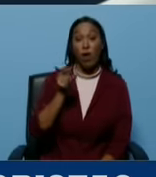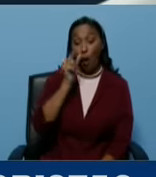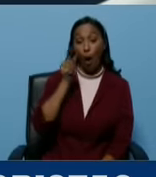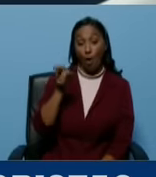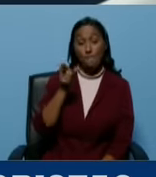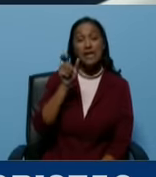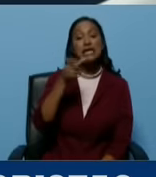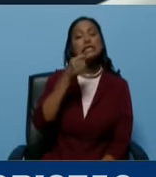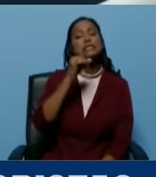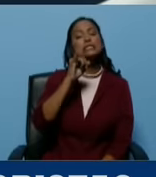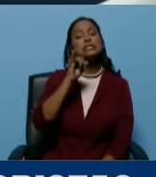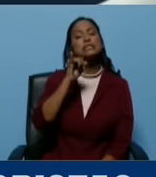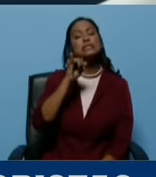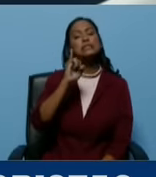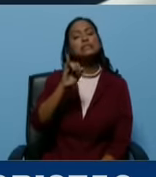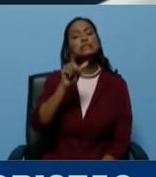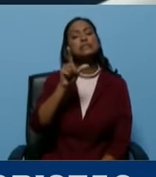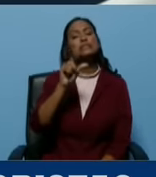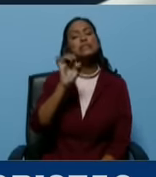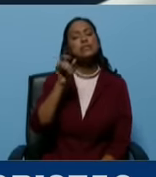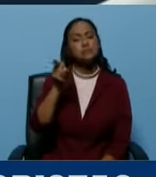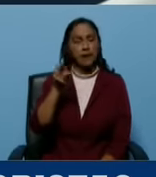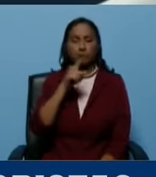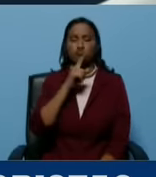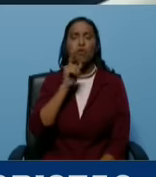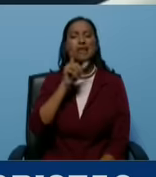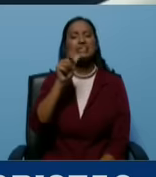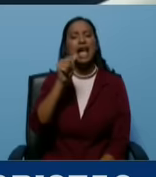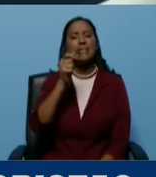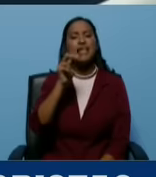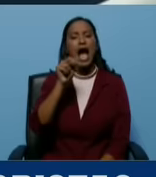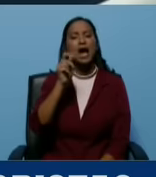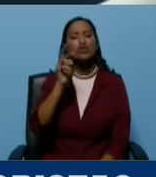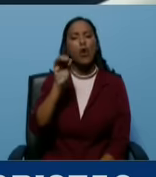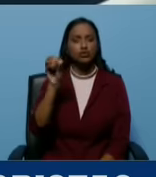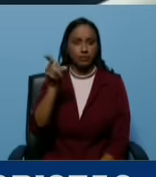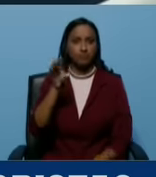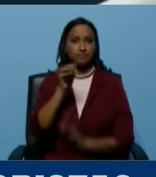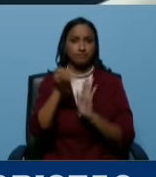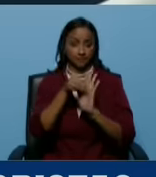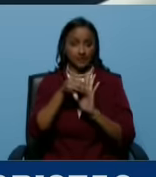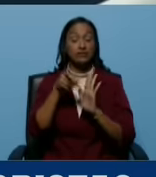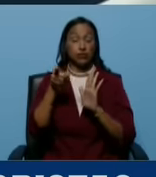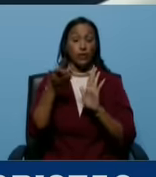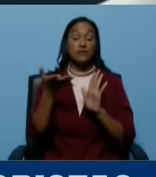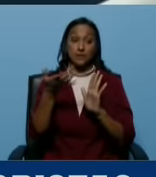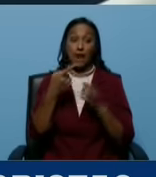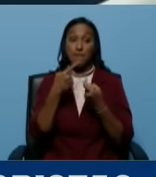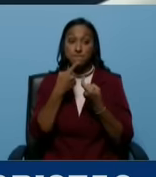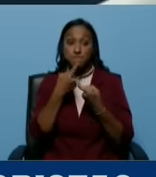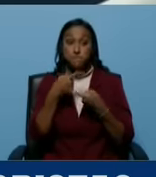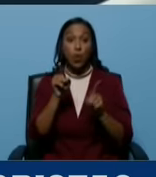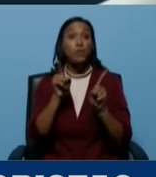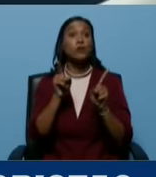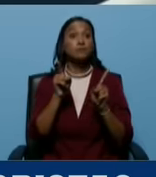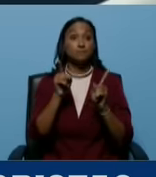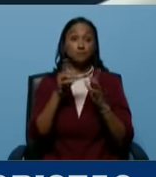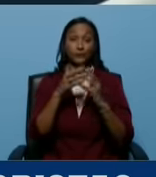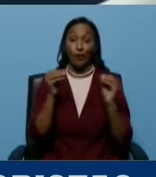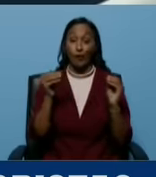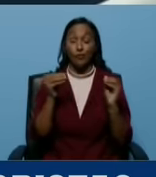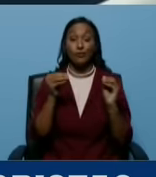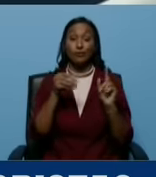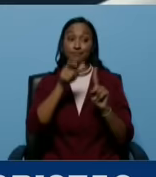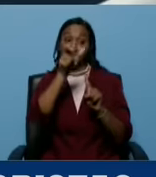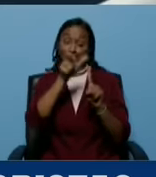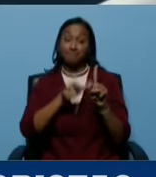también un nuevo expediente por todo esto que está saliendo a la luz pública y que no deja de ser